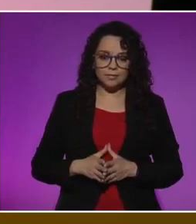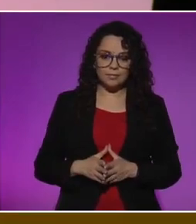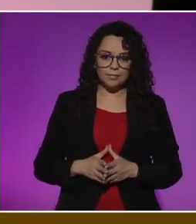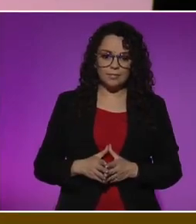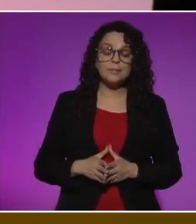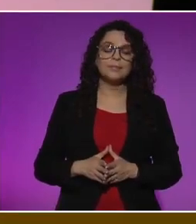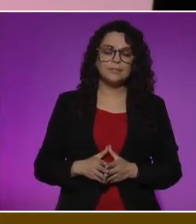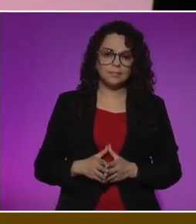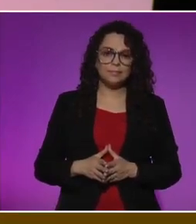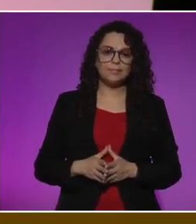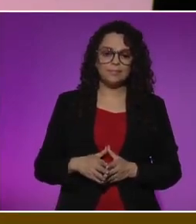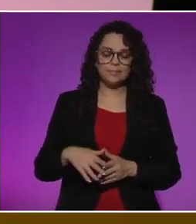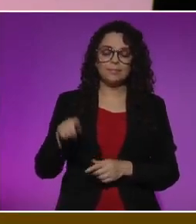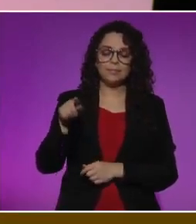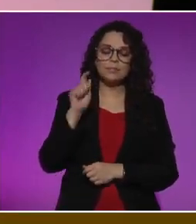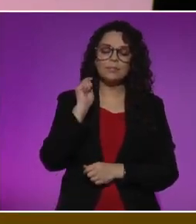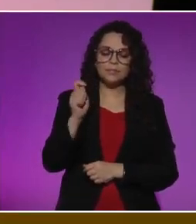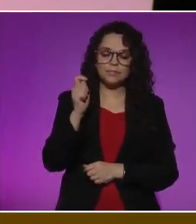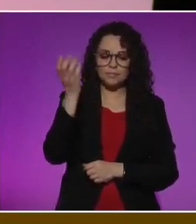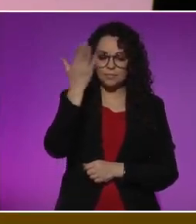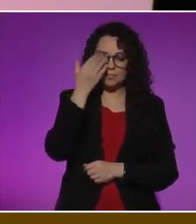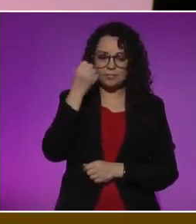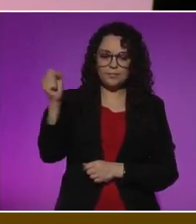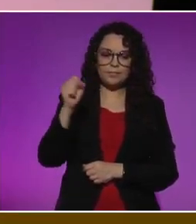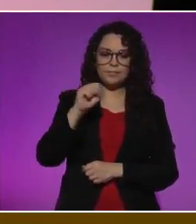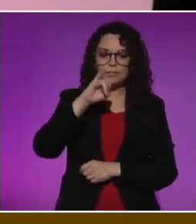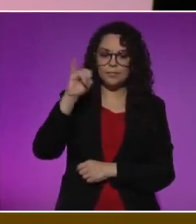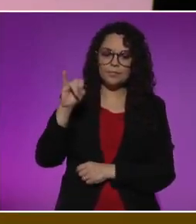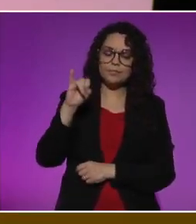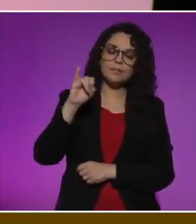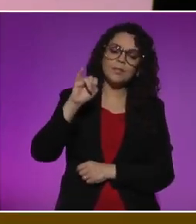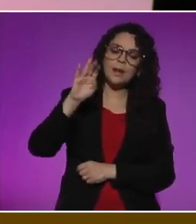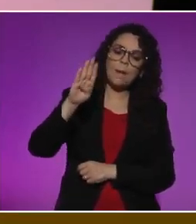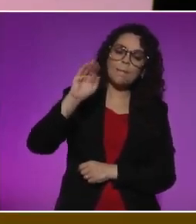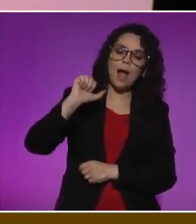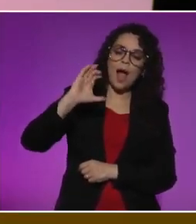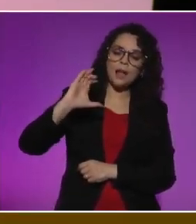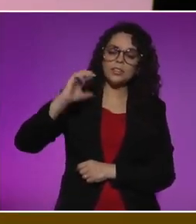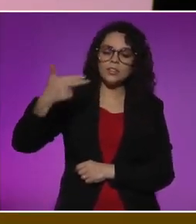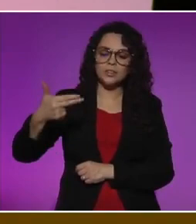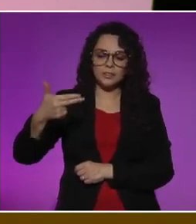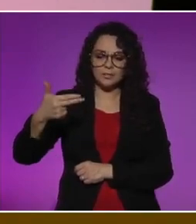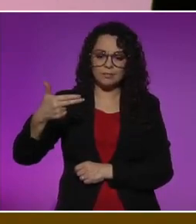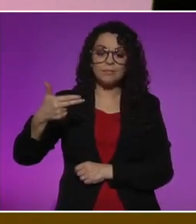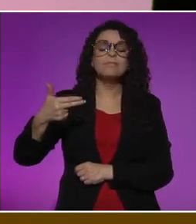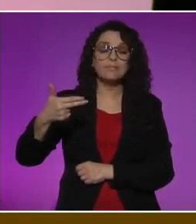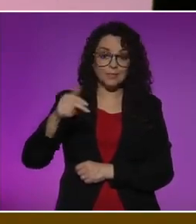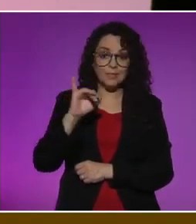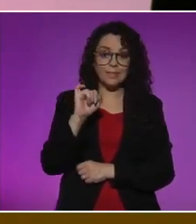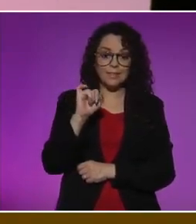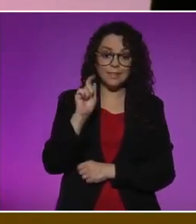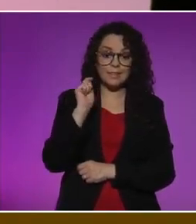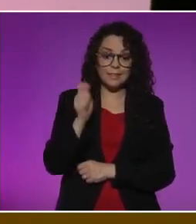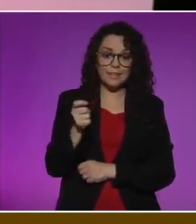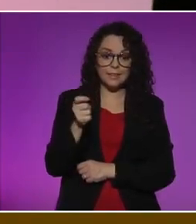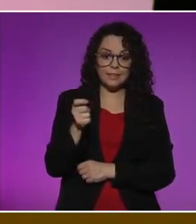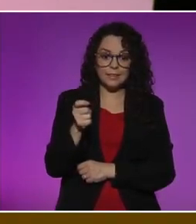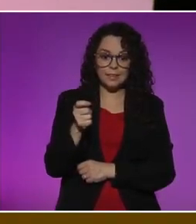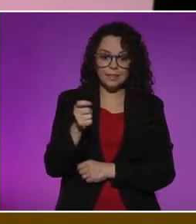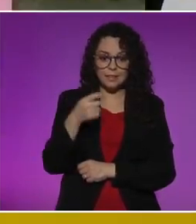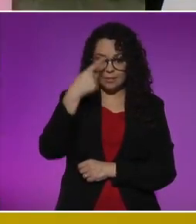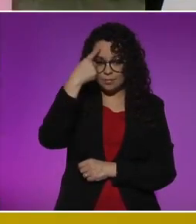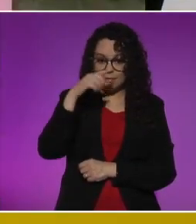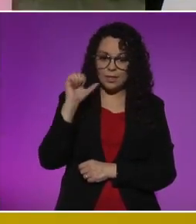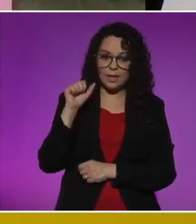pieza del gran Johann Sebastian Bach. Sí, sí, sí. Del cuaderno para Ana